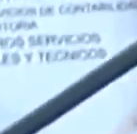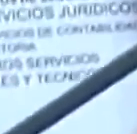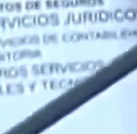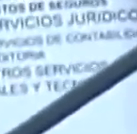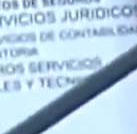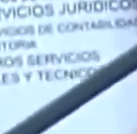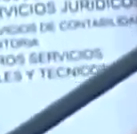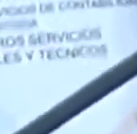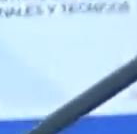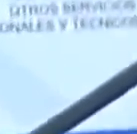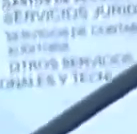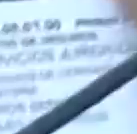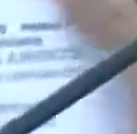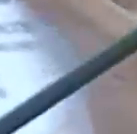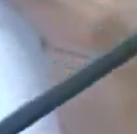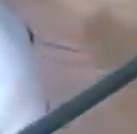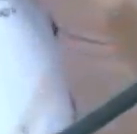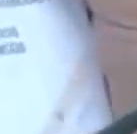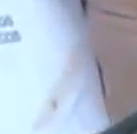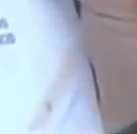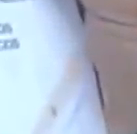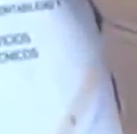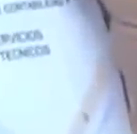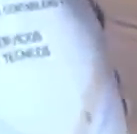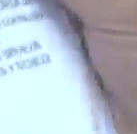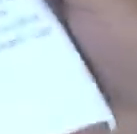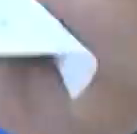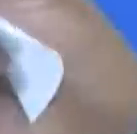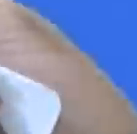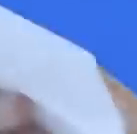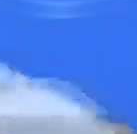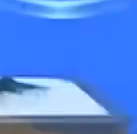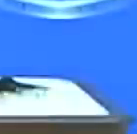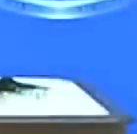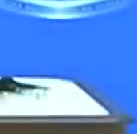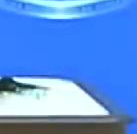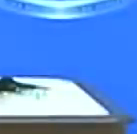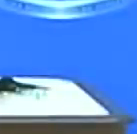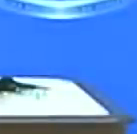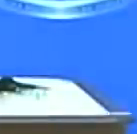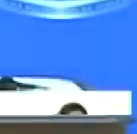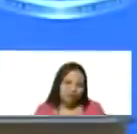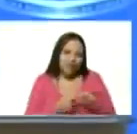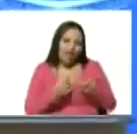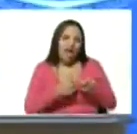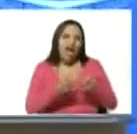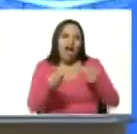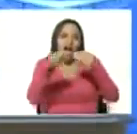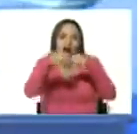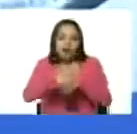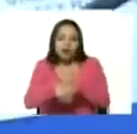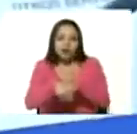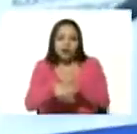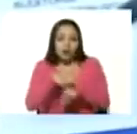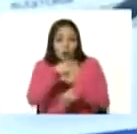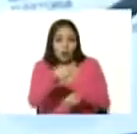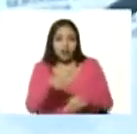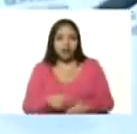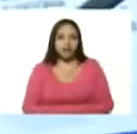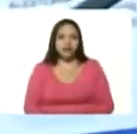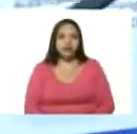la democracia? Al robo, a la conspiración. Con esta plata es que le pagan a